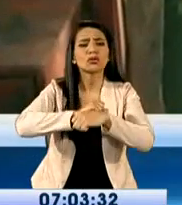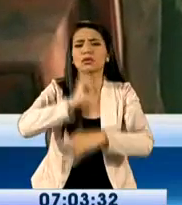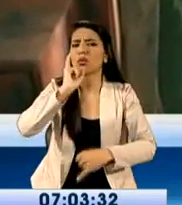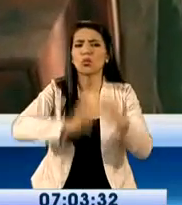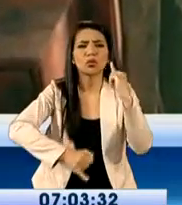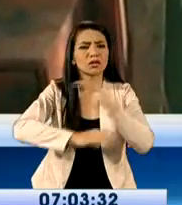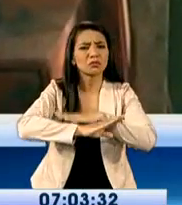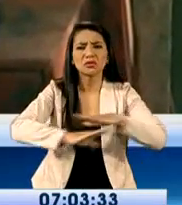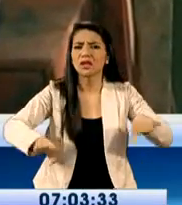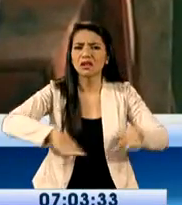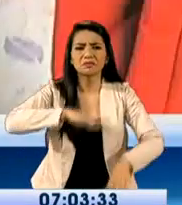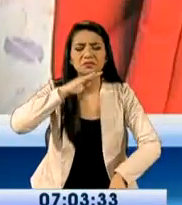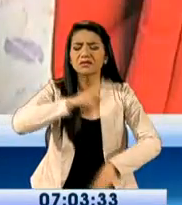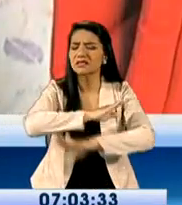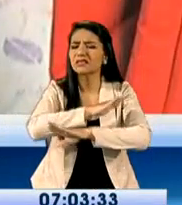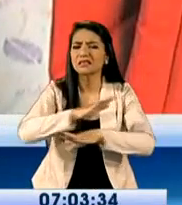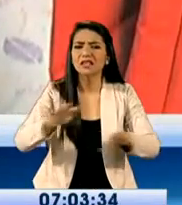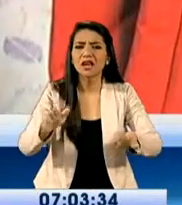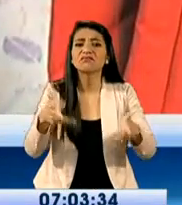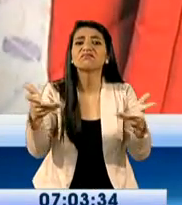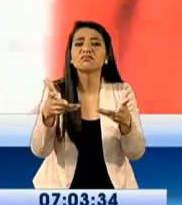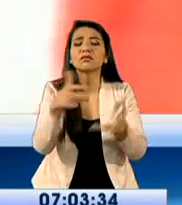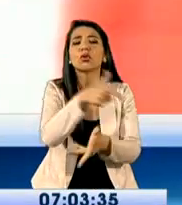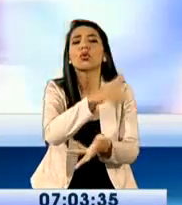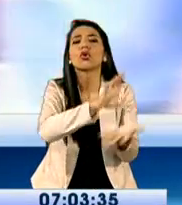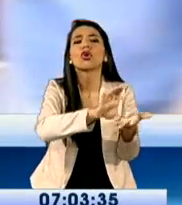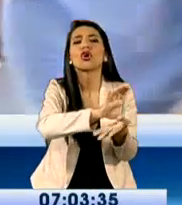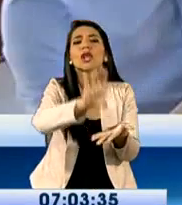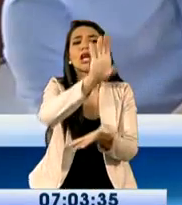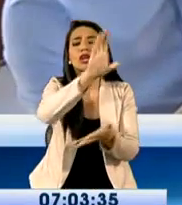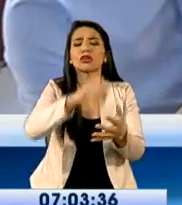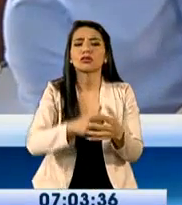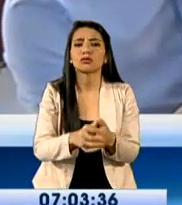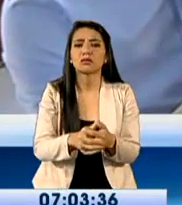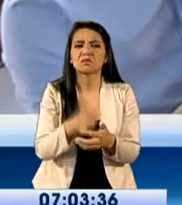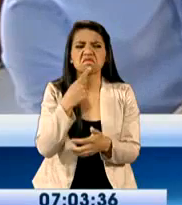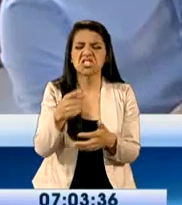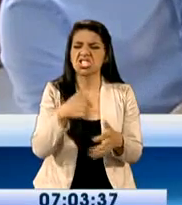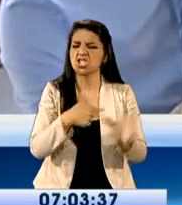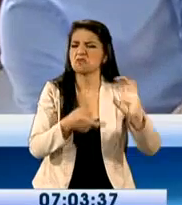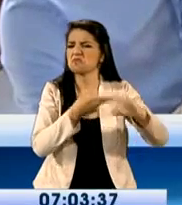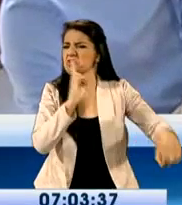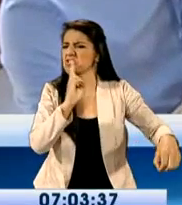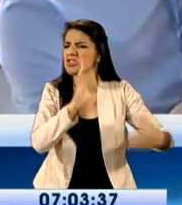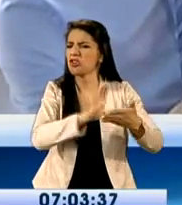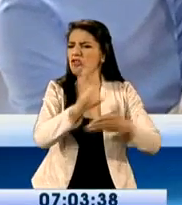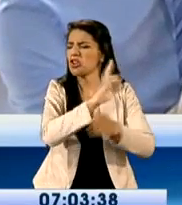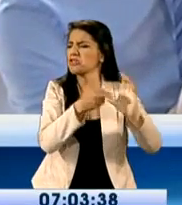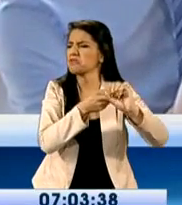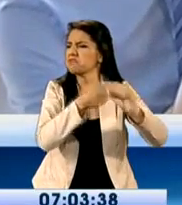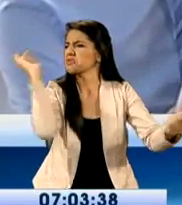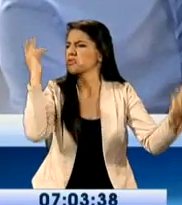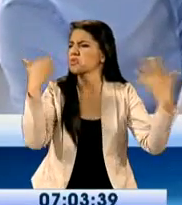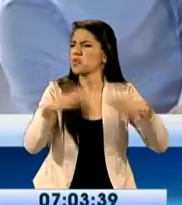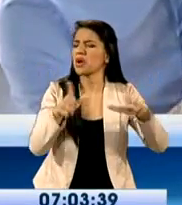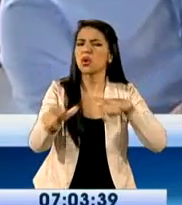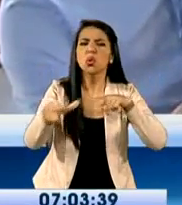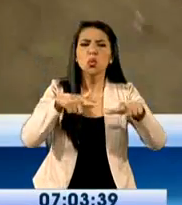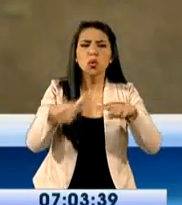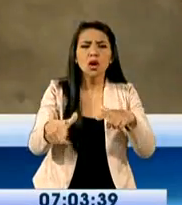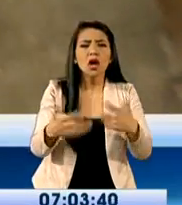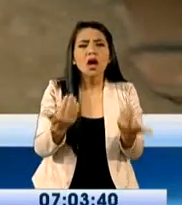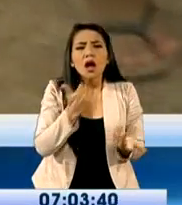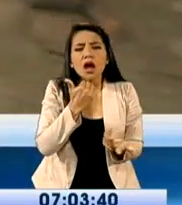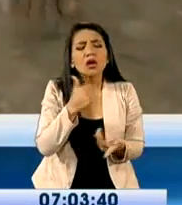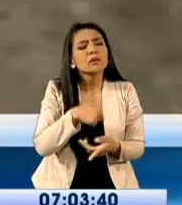le pasó una factura en las aulas del colegio. Ya que me voy a largar, me voy a ir por ahí, donde sea, dice que por otros lados estoy mejor.